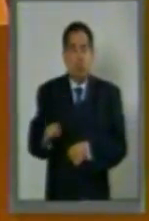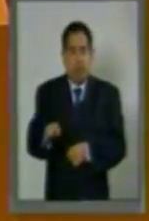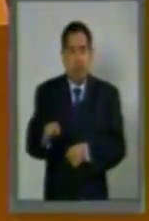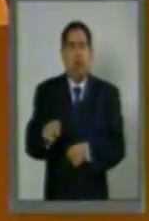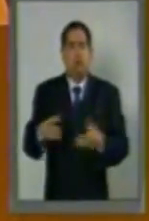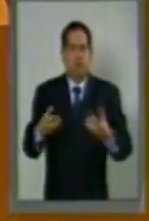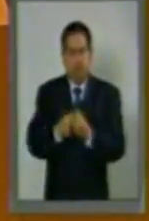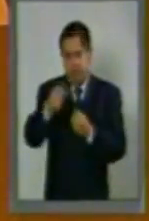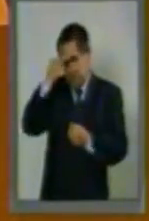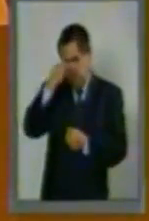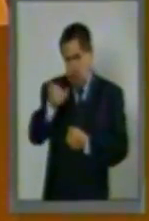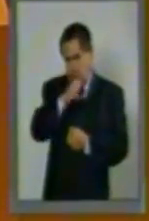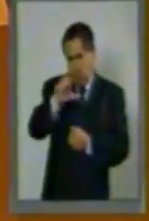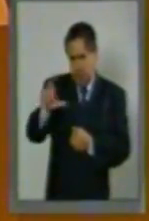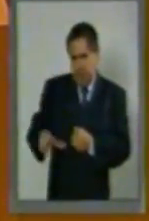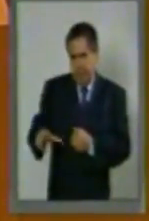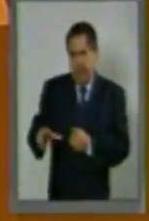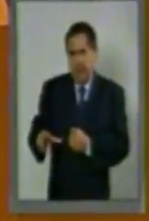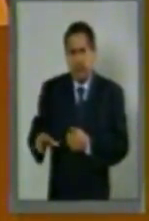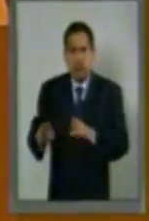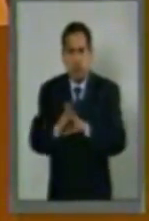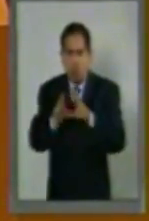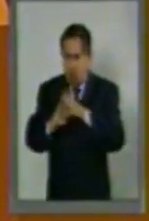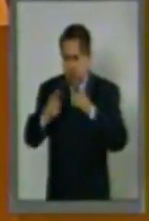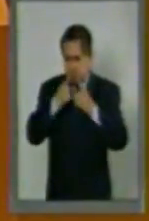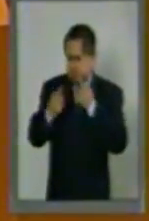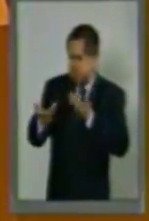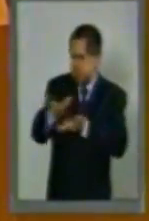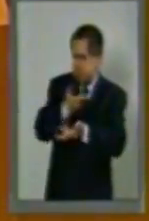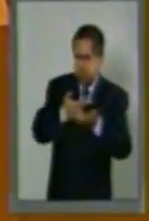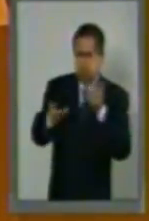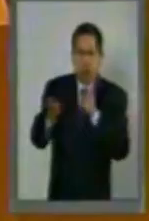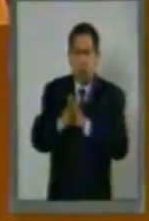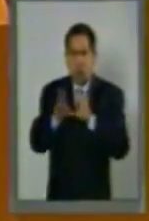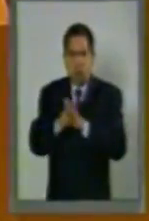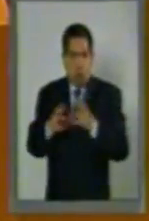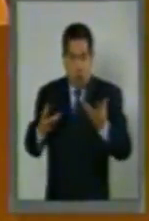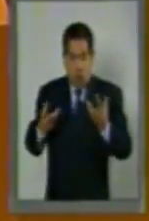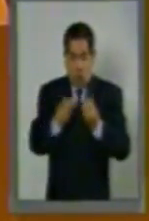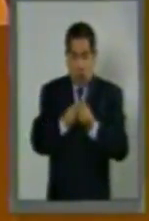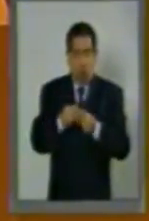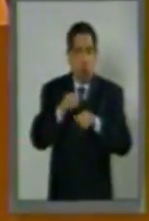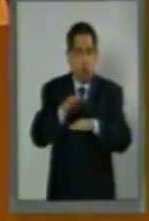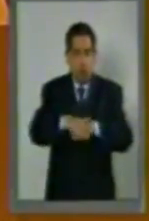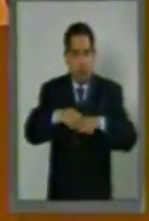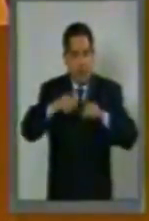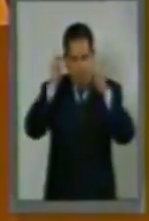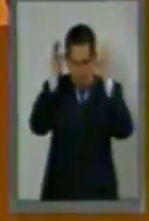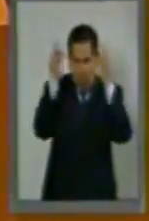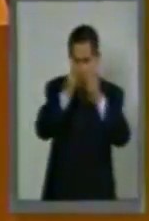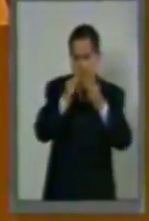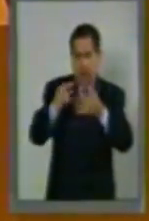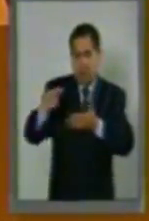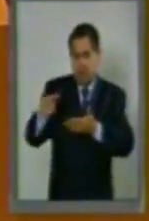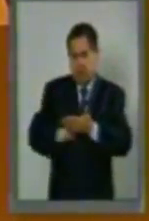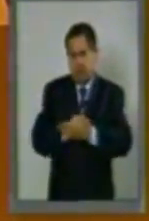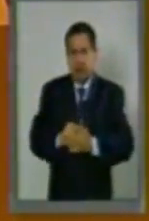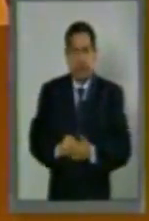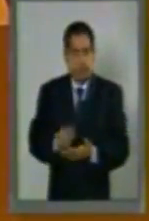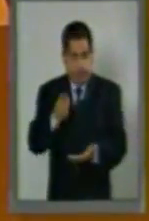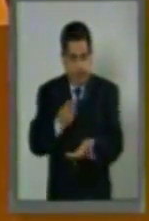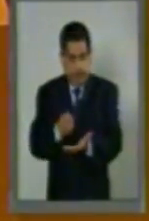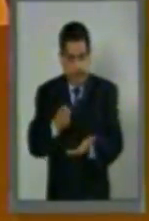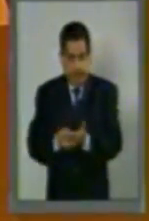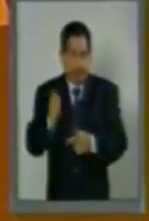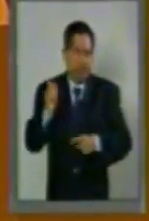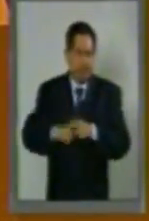entre México y Costa Rica sobre cooperación técnica y asistencia mutua en asuntos aduaneros. Dicho acuerdo